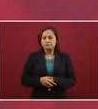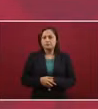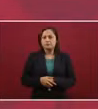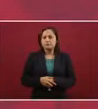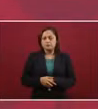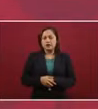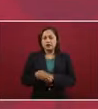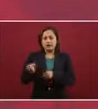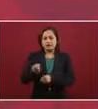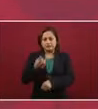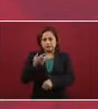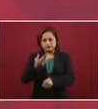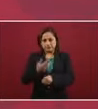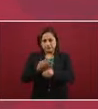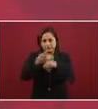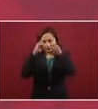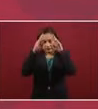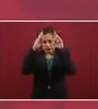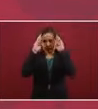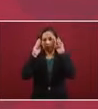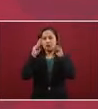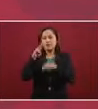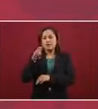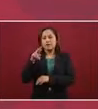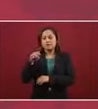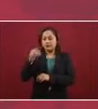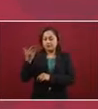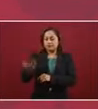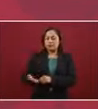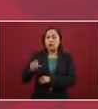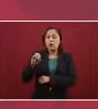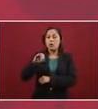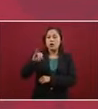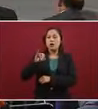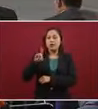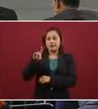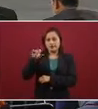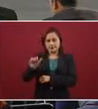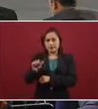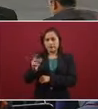secretario de Marina, el almirante Ojeda, los dos,